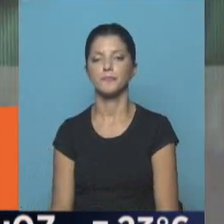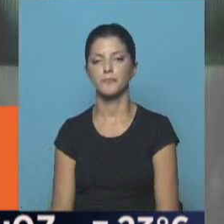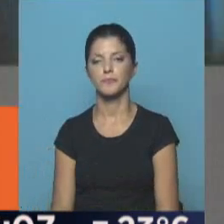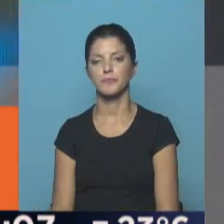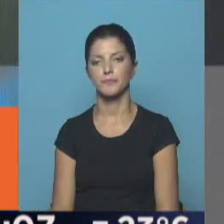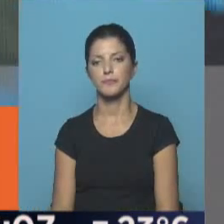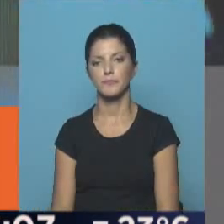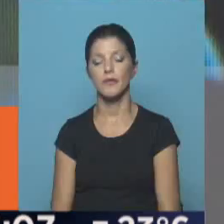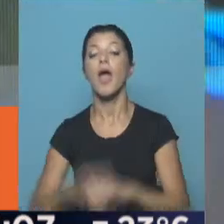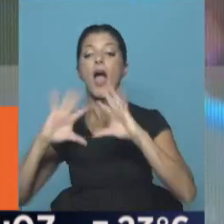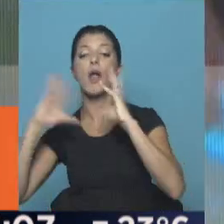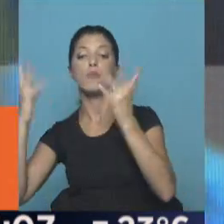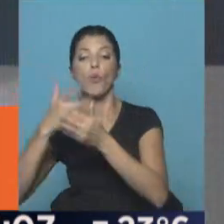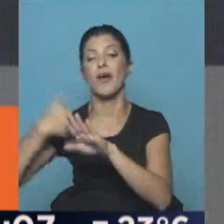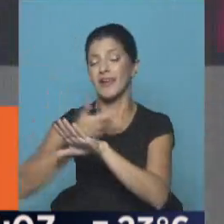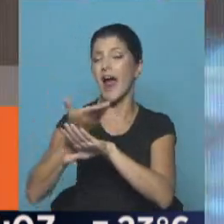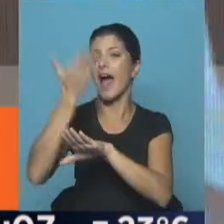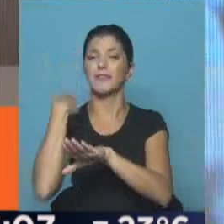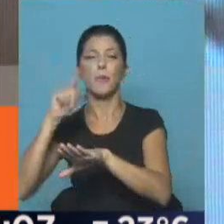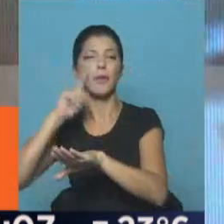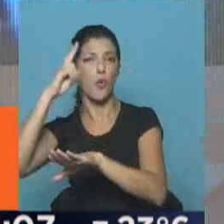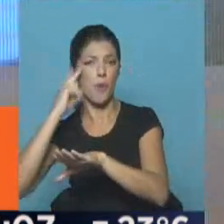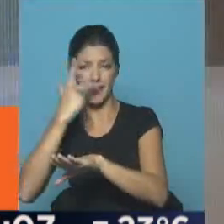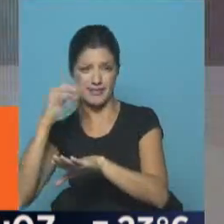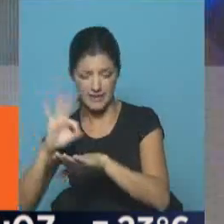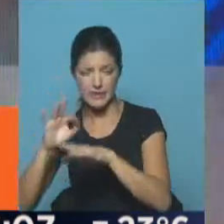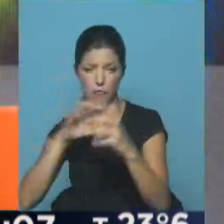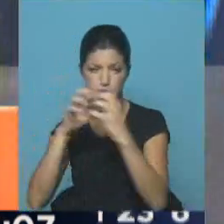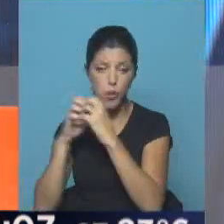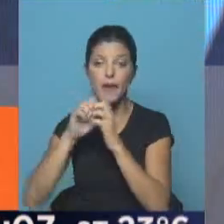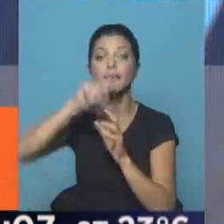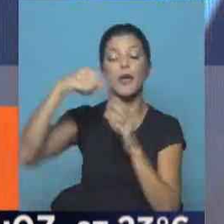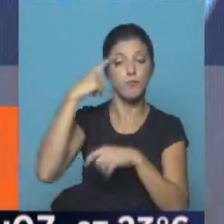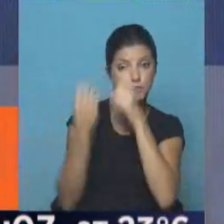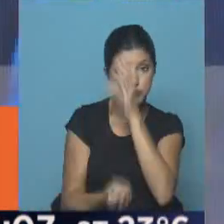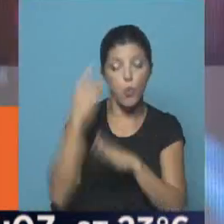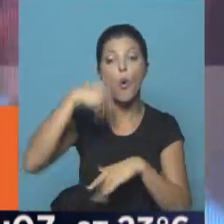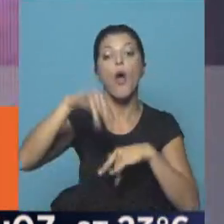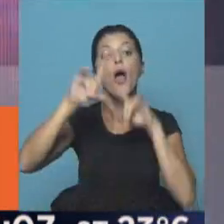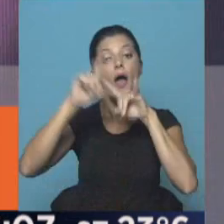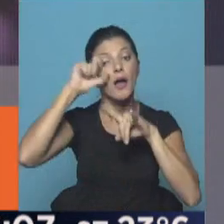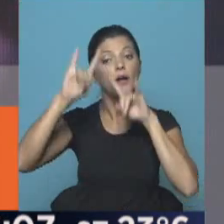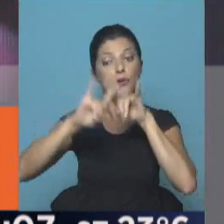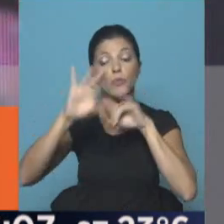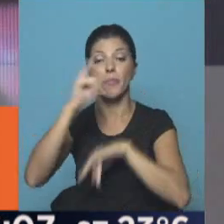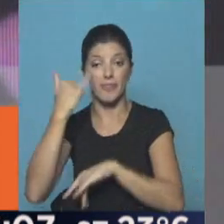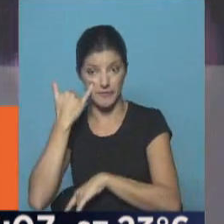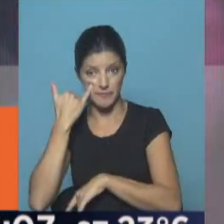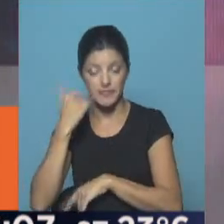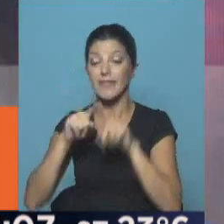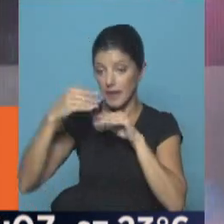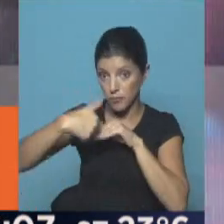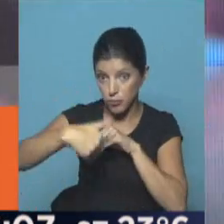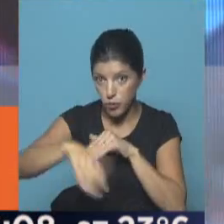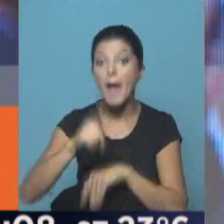general venía del crack de 1930 y en ese momento se instauró el New Deal. A partir de ahí es John